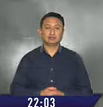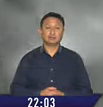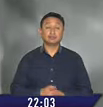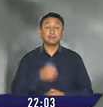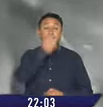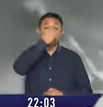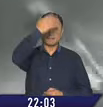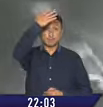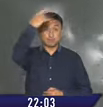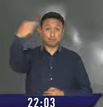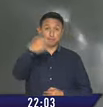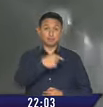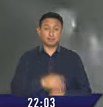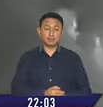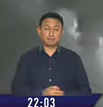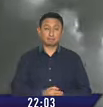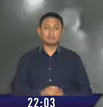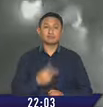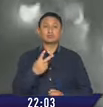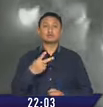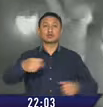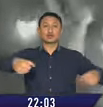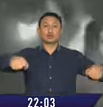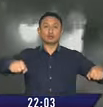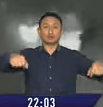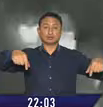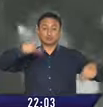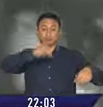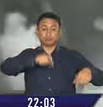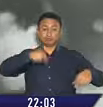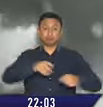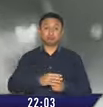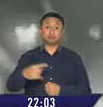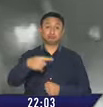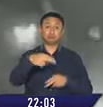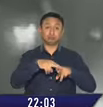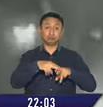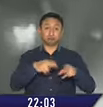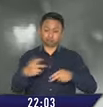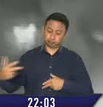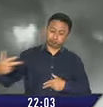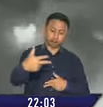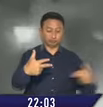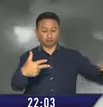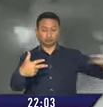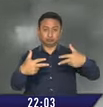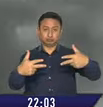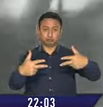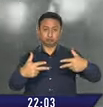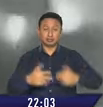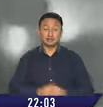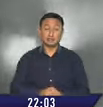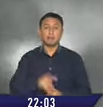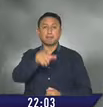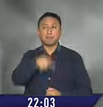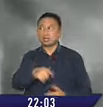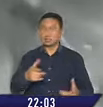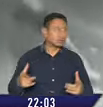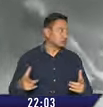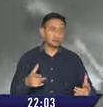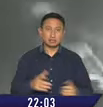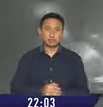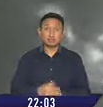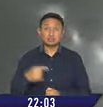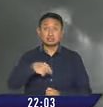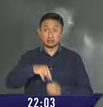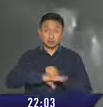Santo Domingo de los Áchilas. Dos motocicletas con ocupantes interceptan al taxista. Se le cruzan. La víctima, al darse cuenta de que